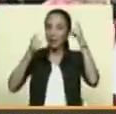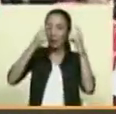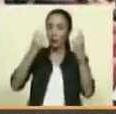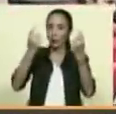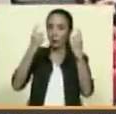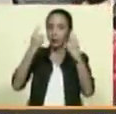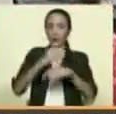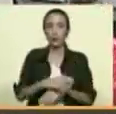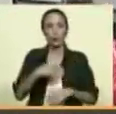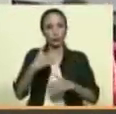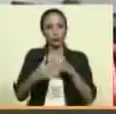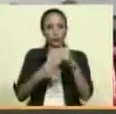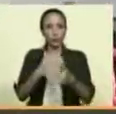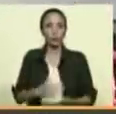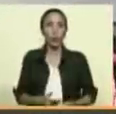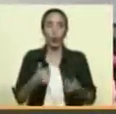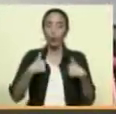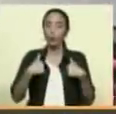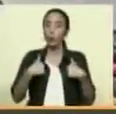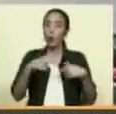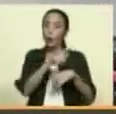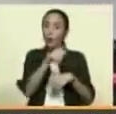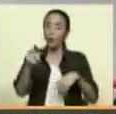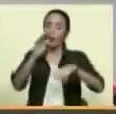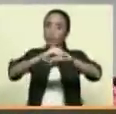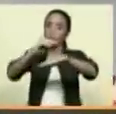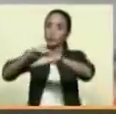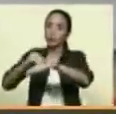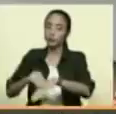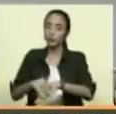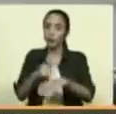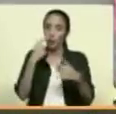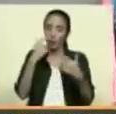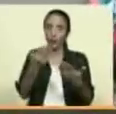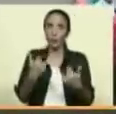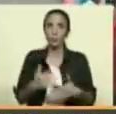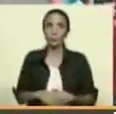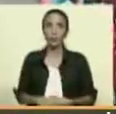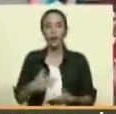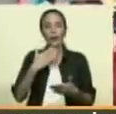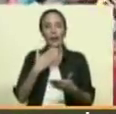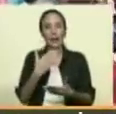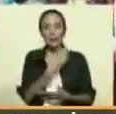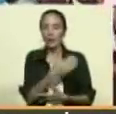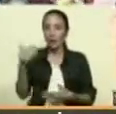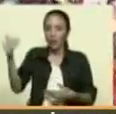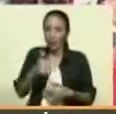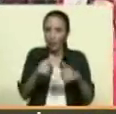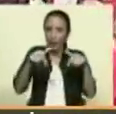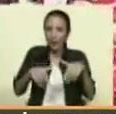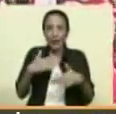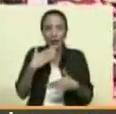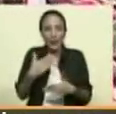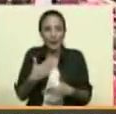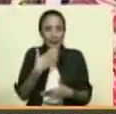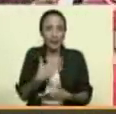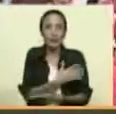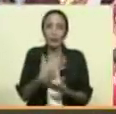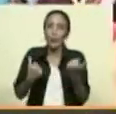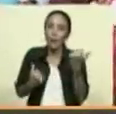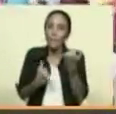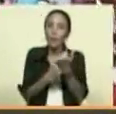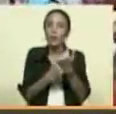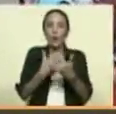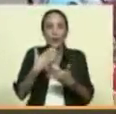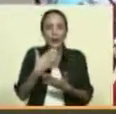Chávez. A eso vengo a convocarlos, Barina. Gracias por venir. Gracias por existir.